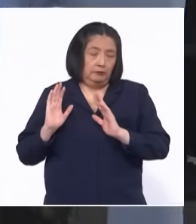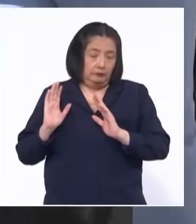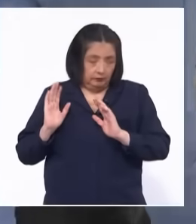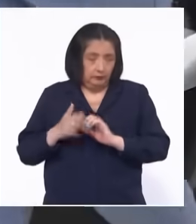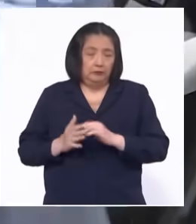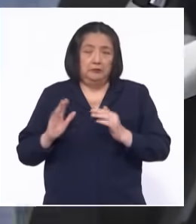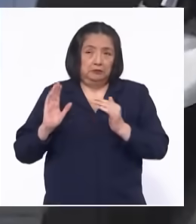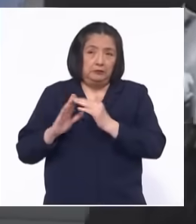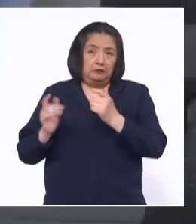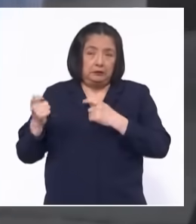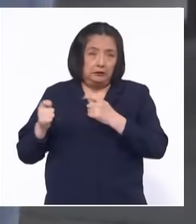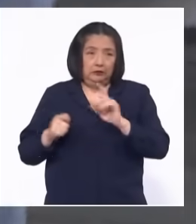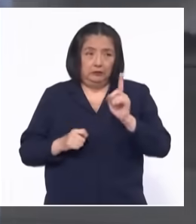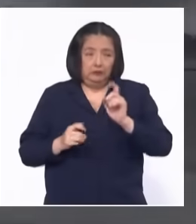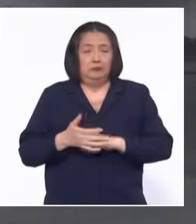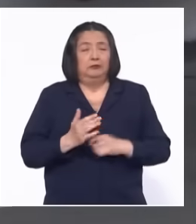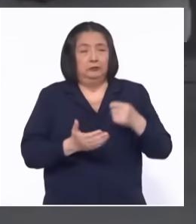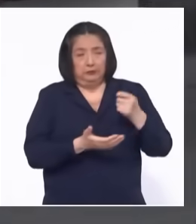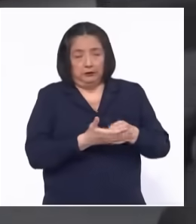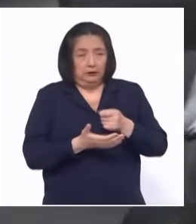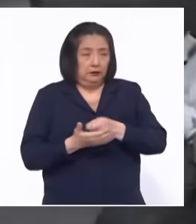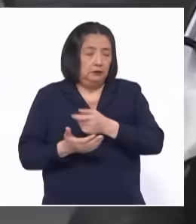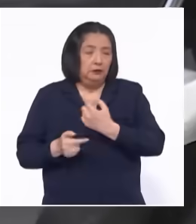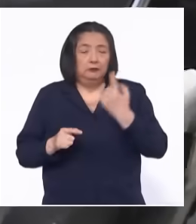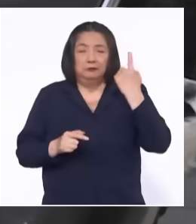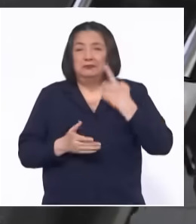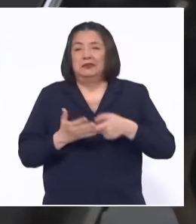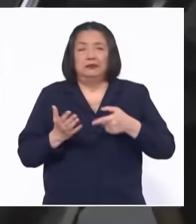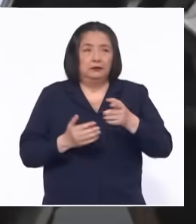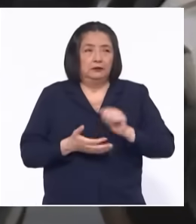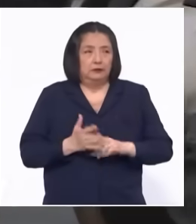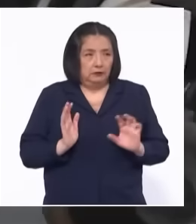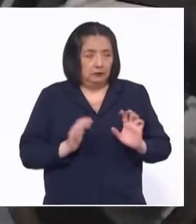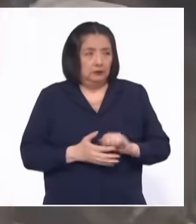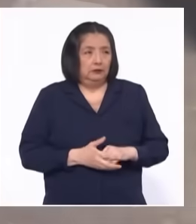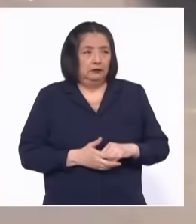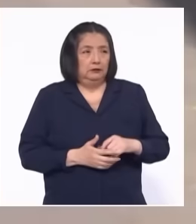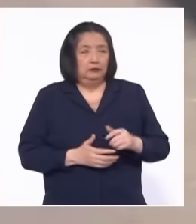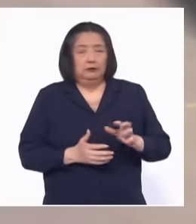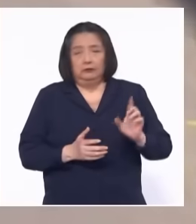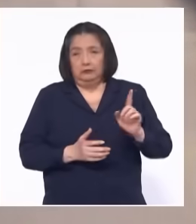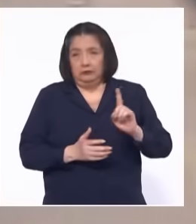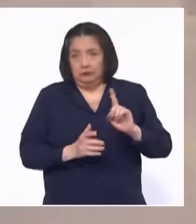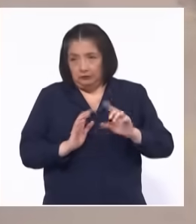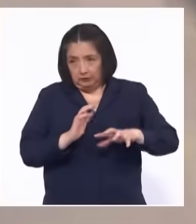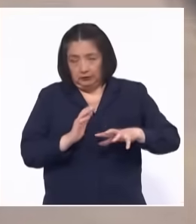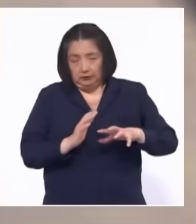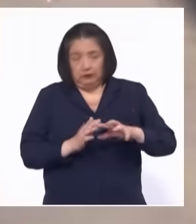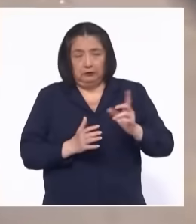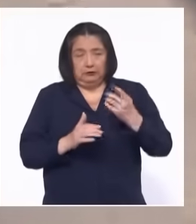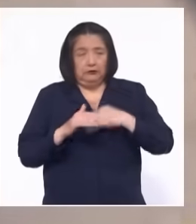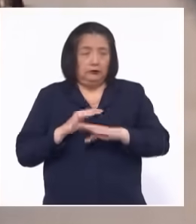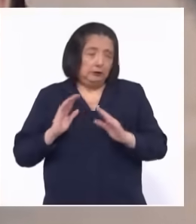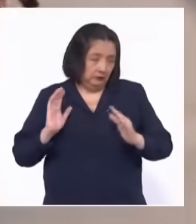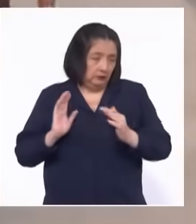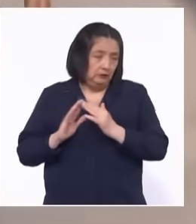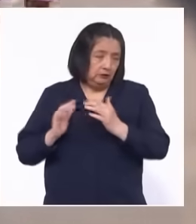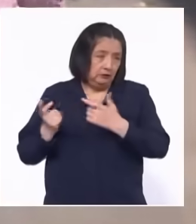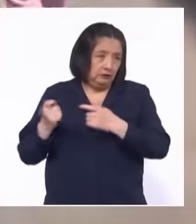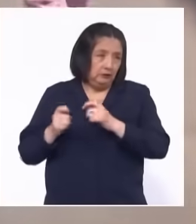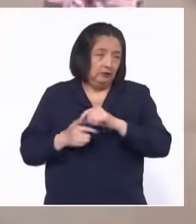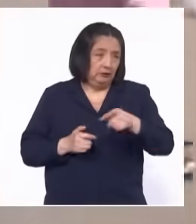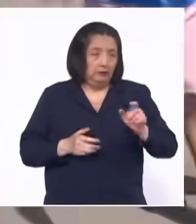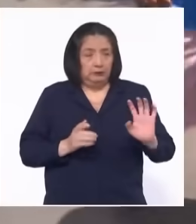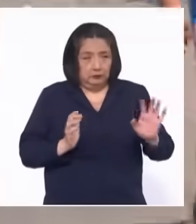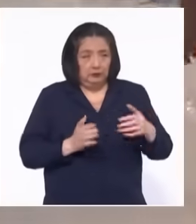una tienda, un stand. El cobro de cupos se realizaba para los comerciantes informales. Y es aquí, a este punto, en el que queremos